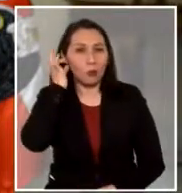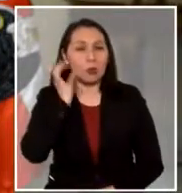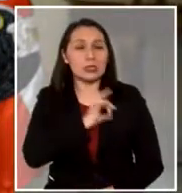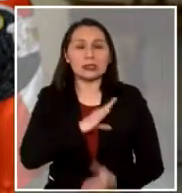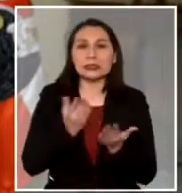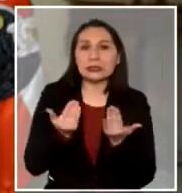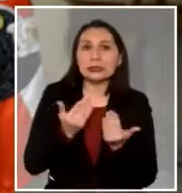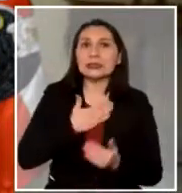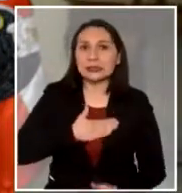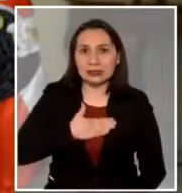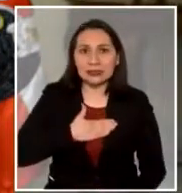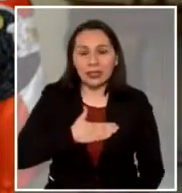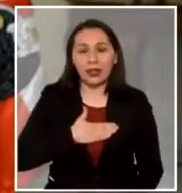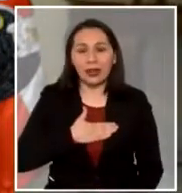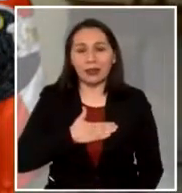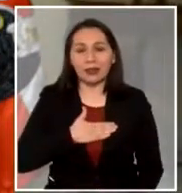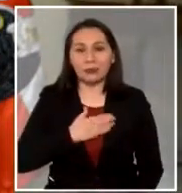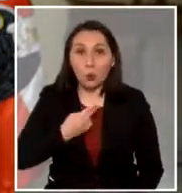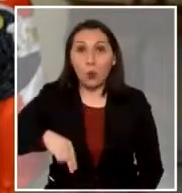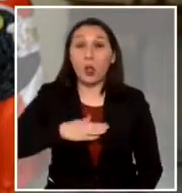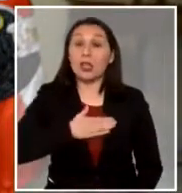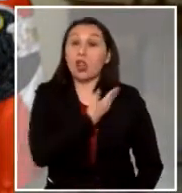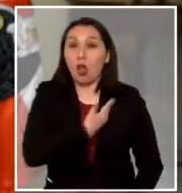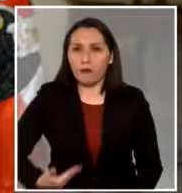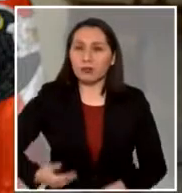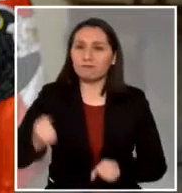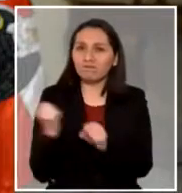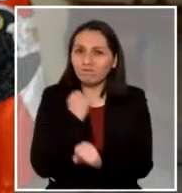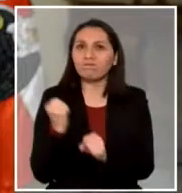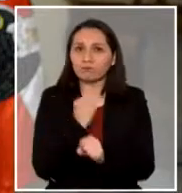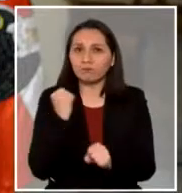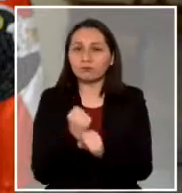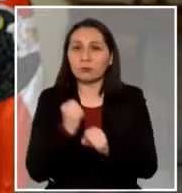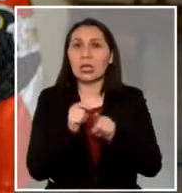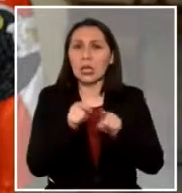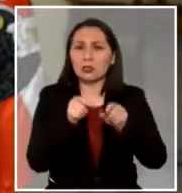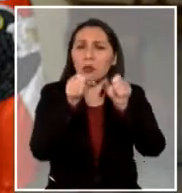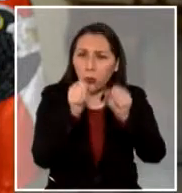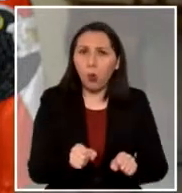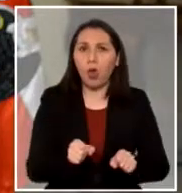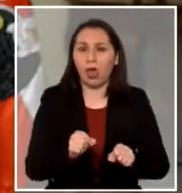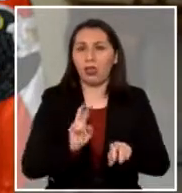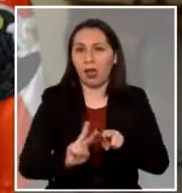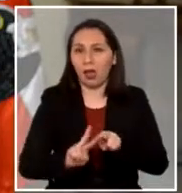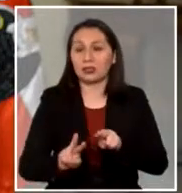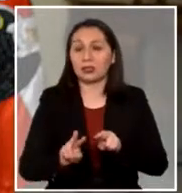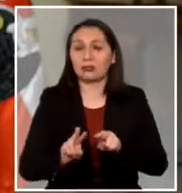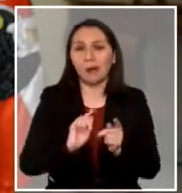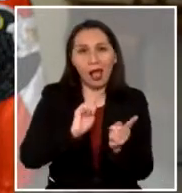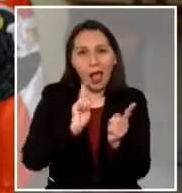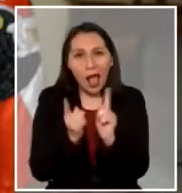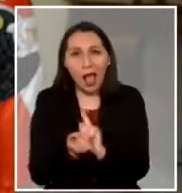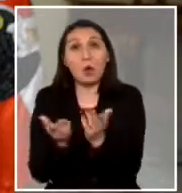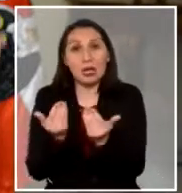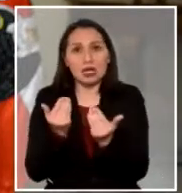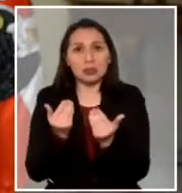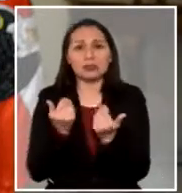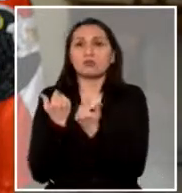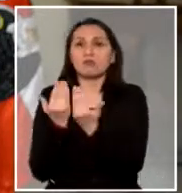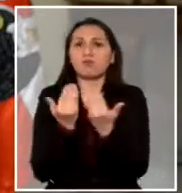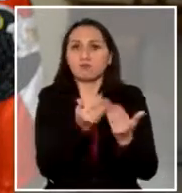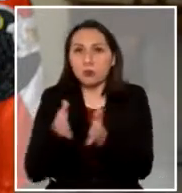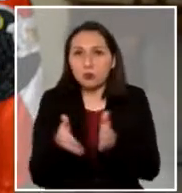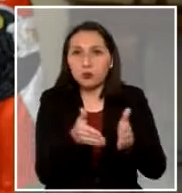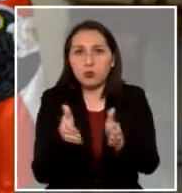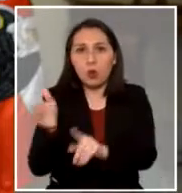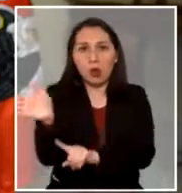ancianos nuestro gobierno trabajará precisamente para que esto sea posible realizando los cambios necesarios y dotando al